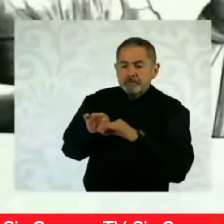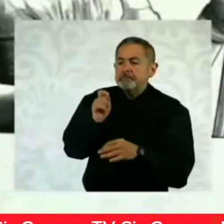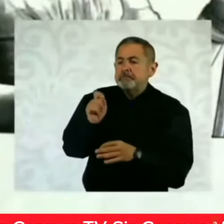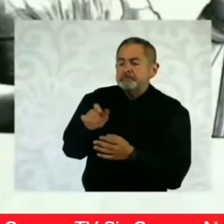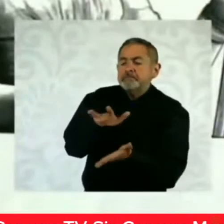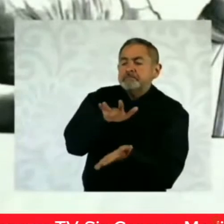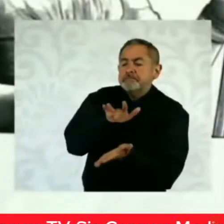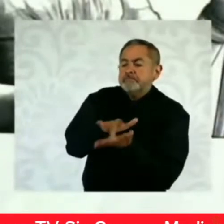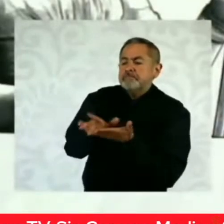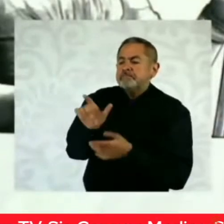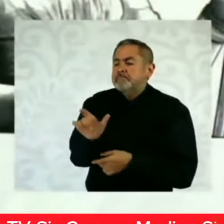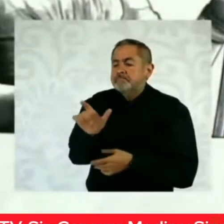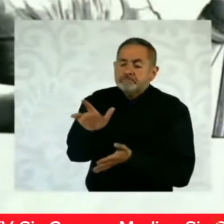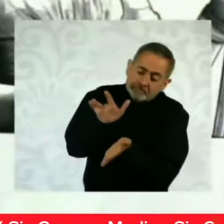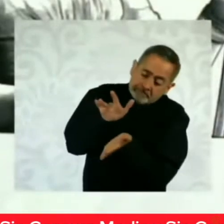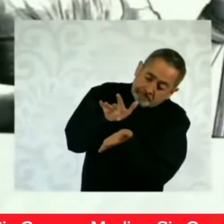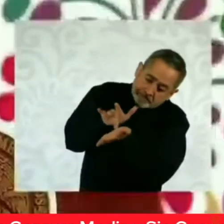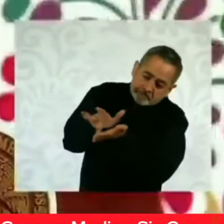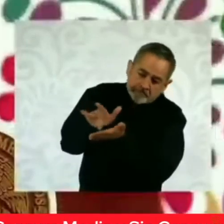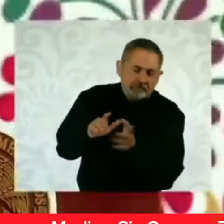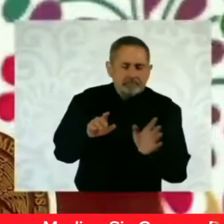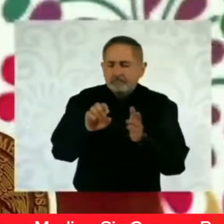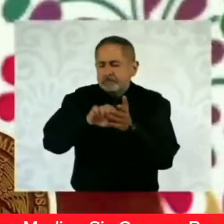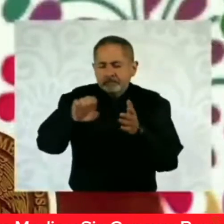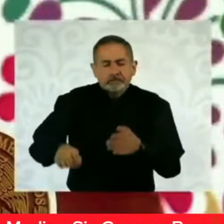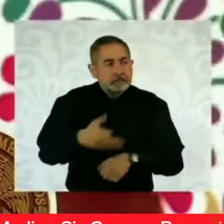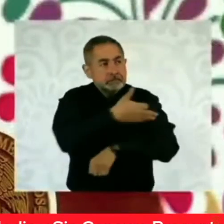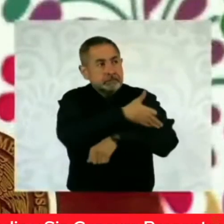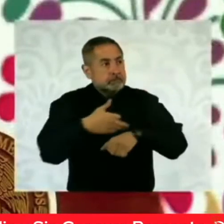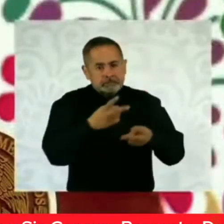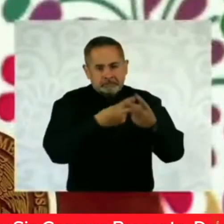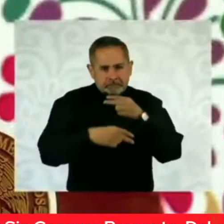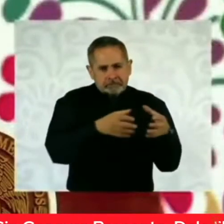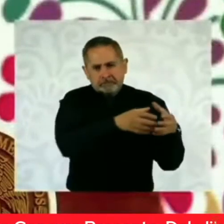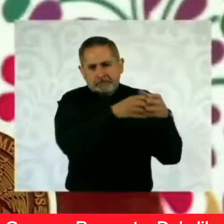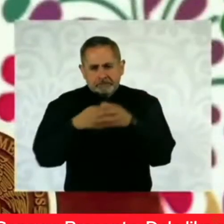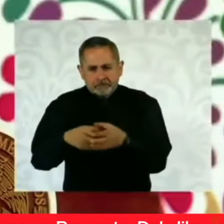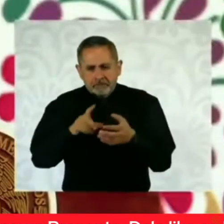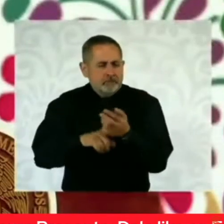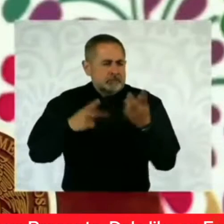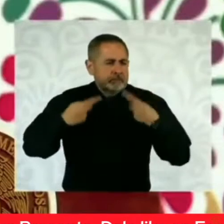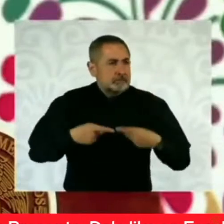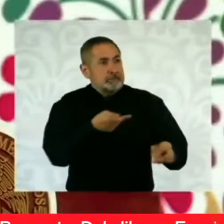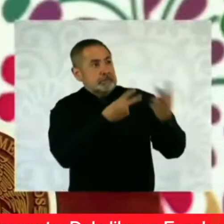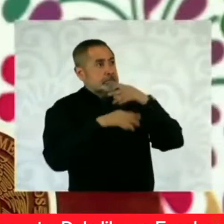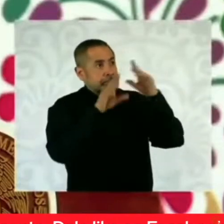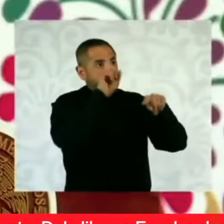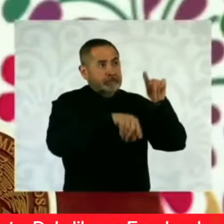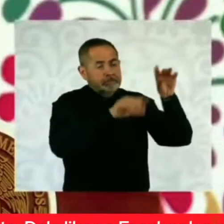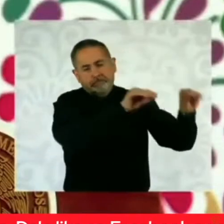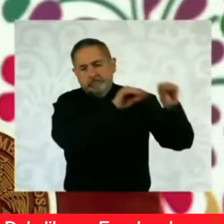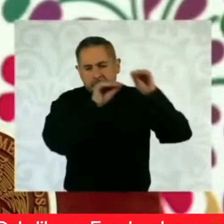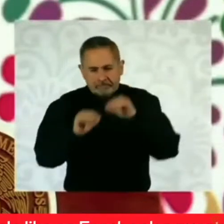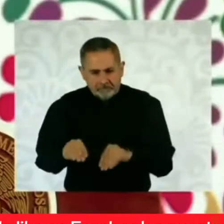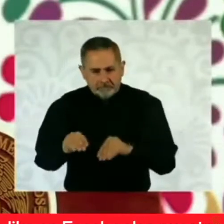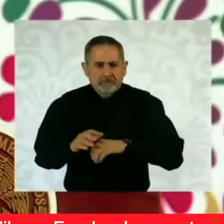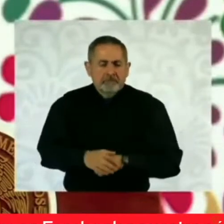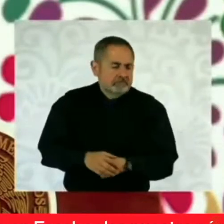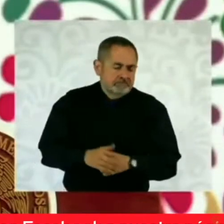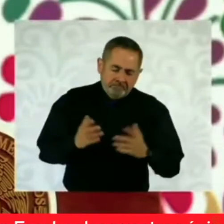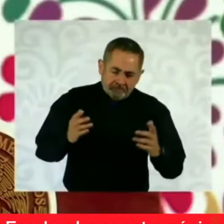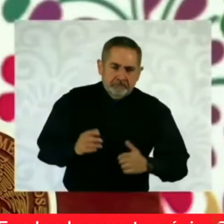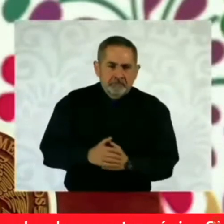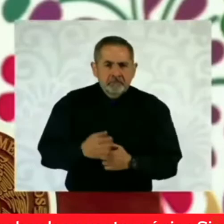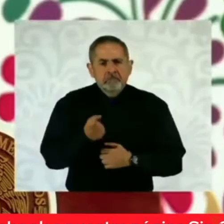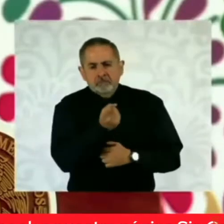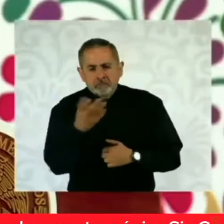apoyo. O sea, supongamos que llega una familia o que llega una persona a México. Algunos de ellos